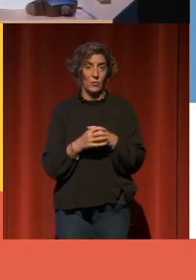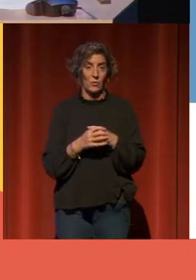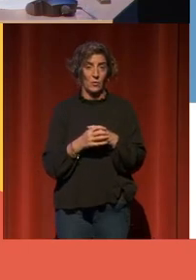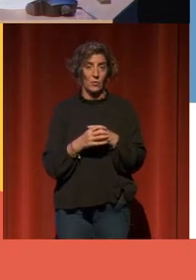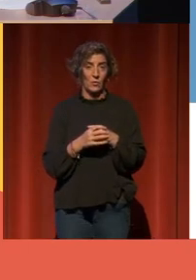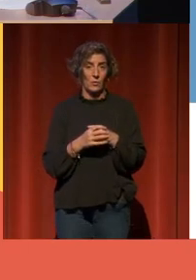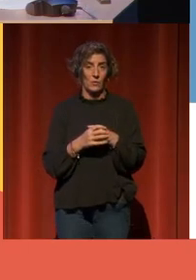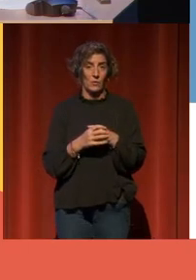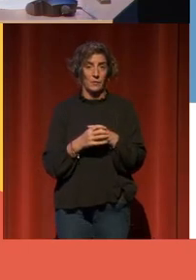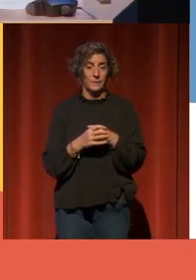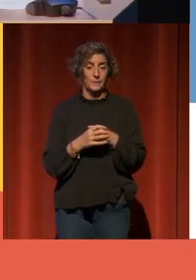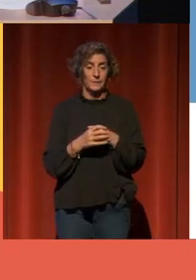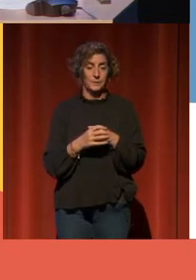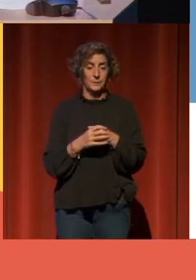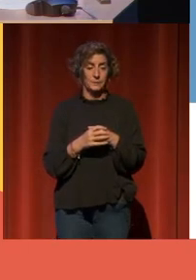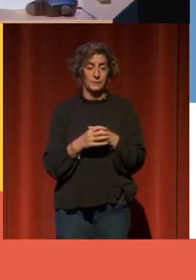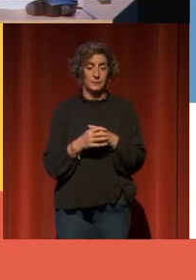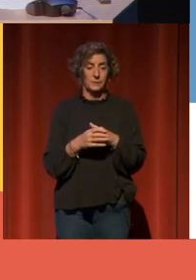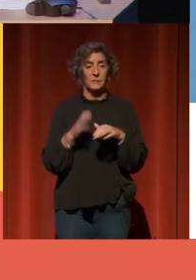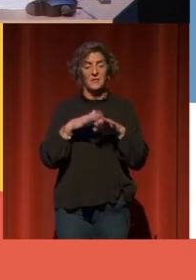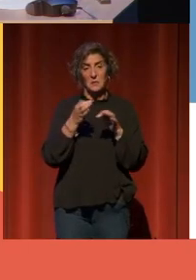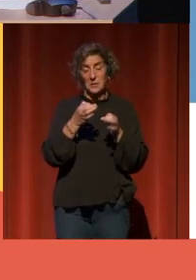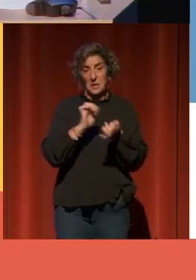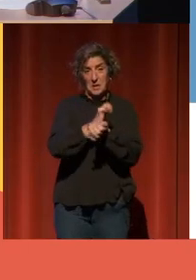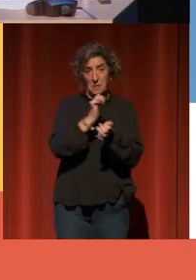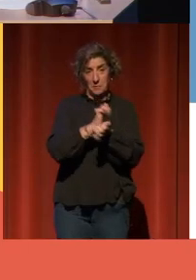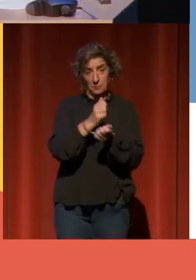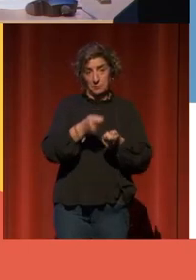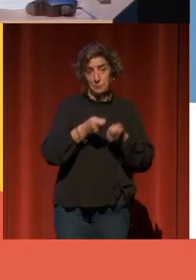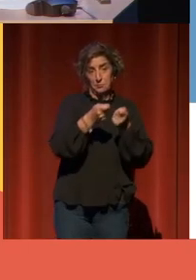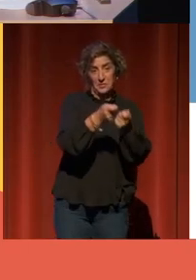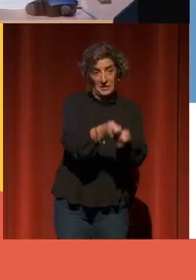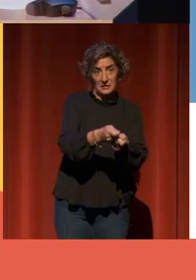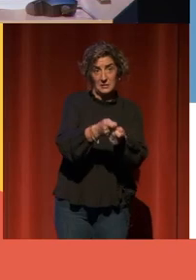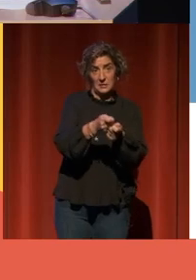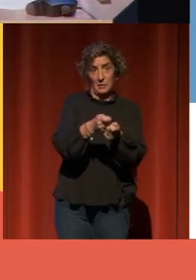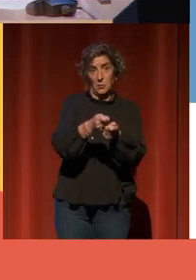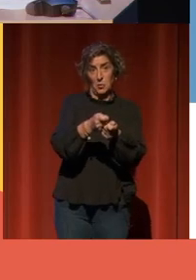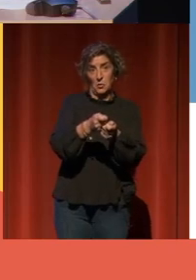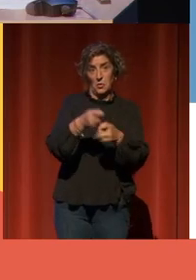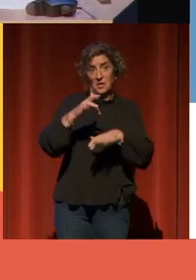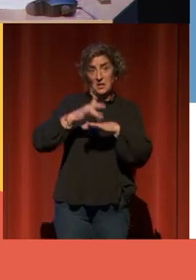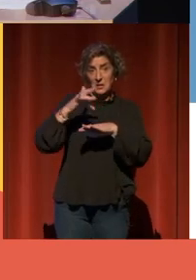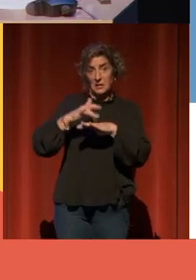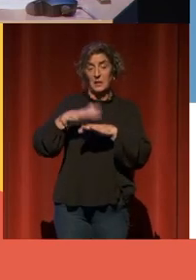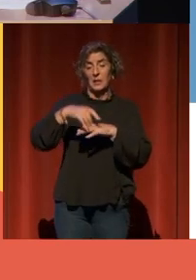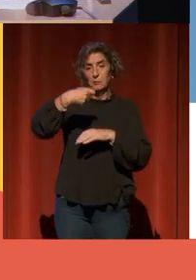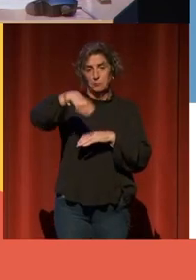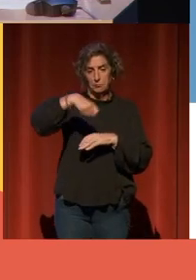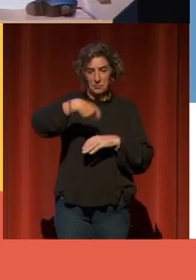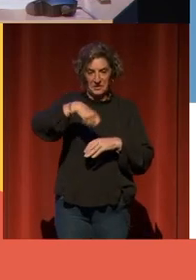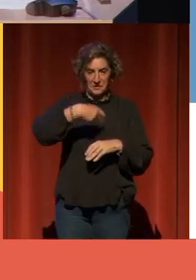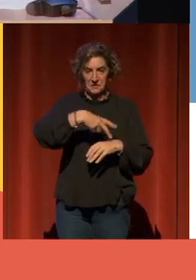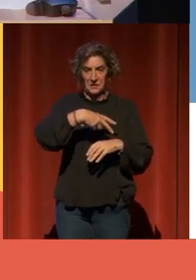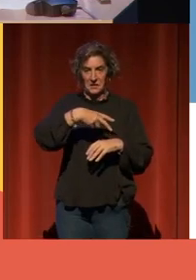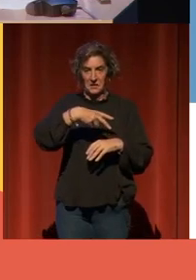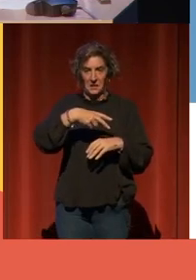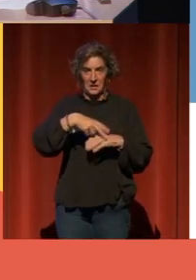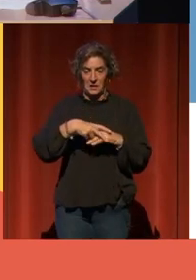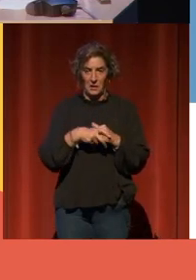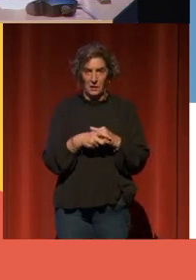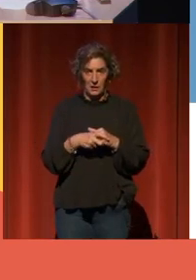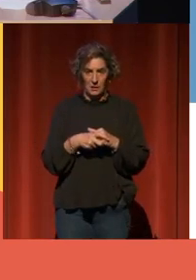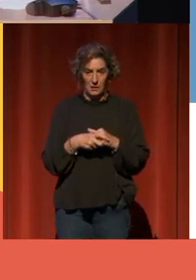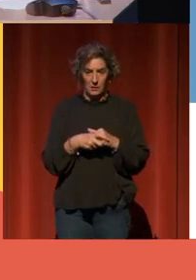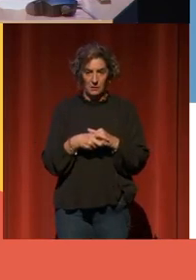con sistemas em prestamistas digitales el presidente de Dinamarca en este momento y también hay un